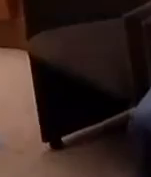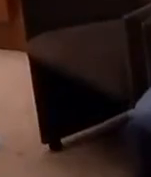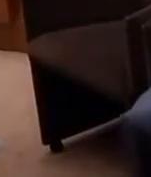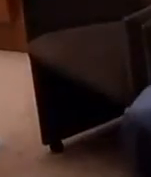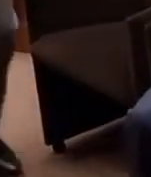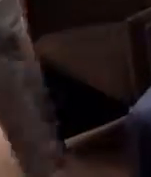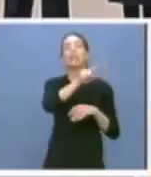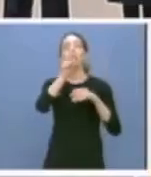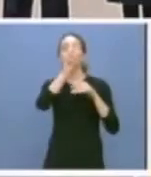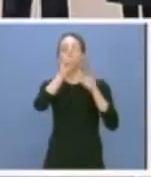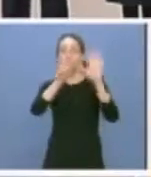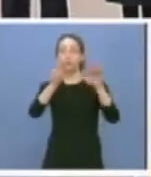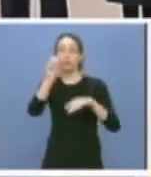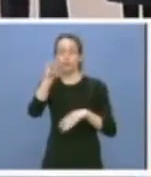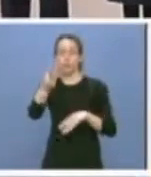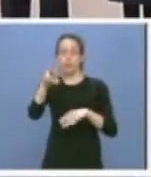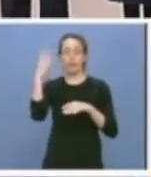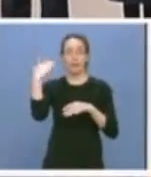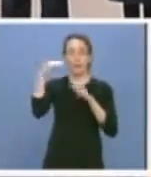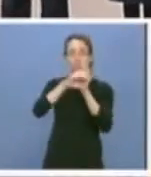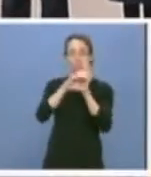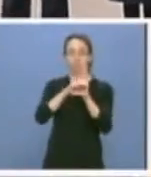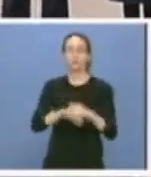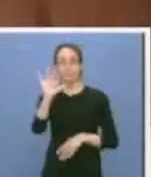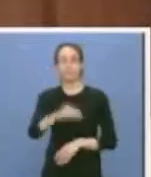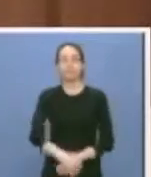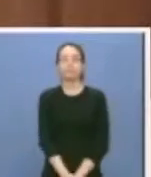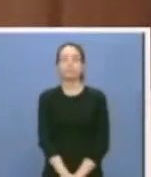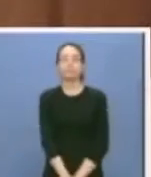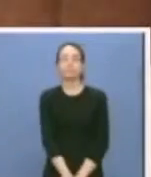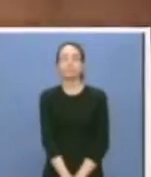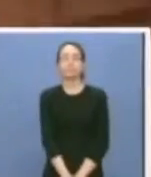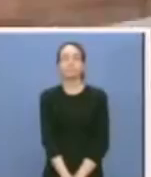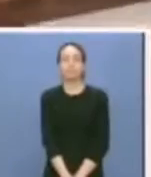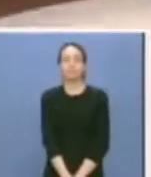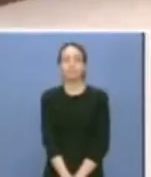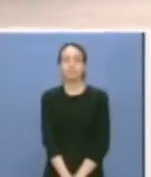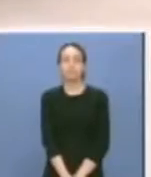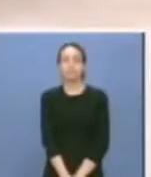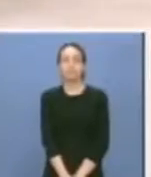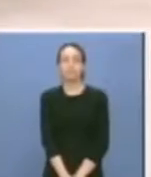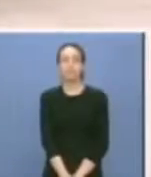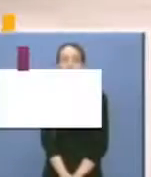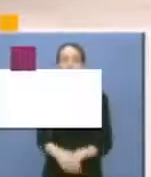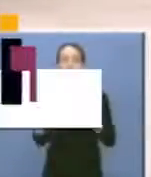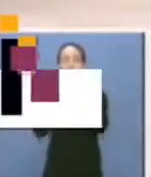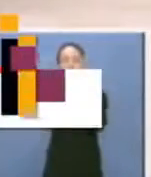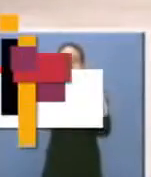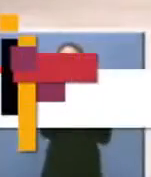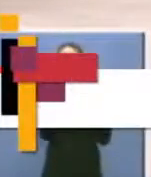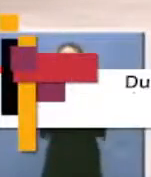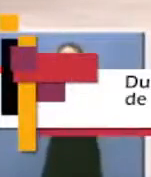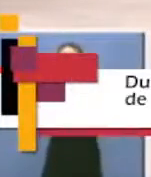est encantado recoge la medalla en primer lugar el excelentísimo señor vicepresidente primero del senado Don Juan José